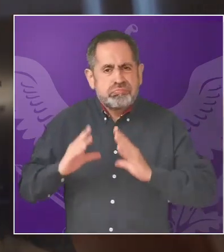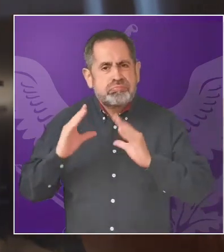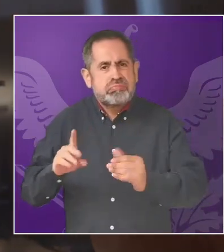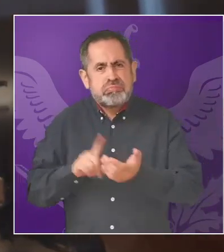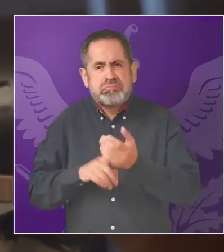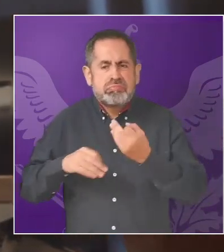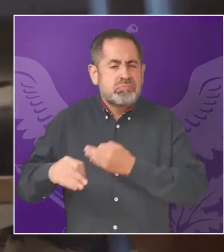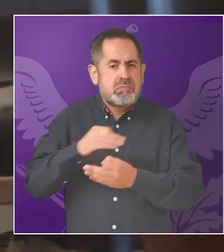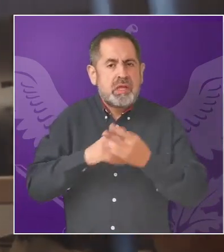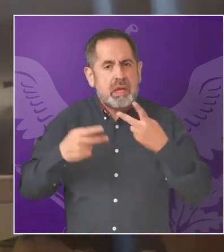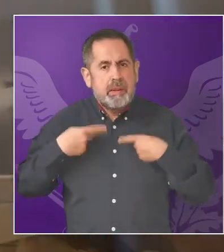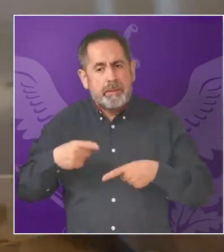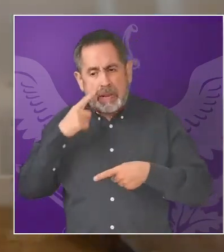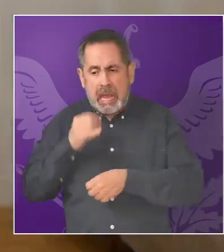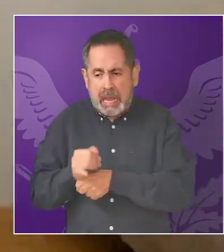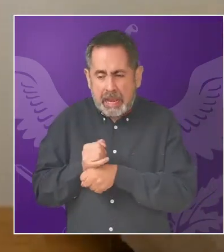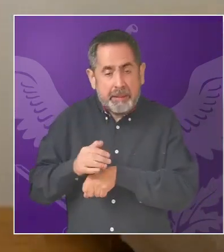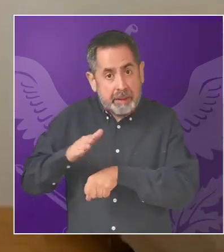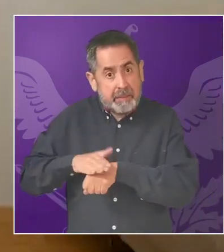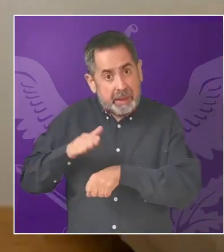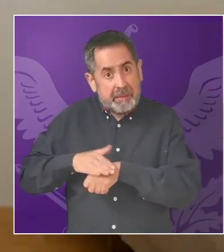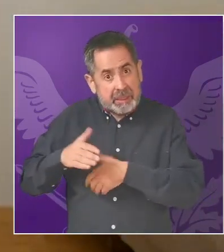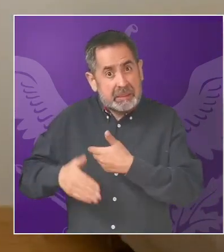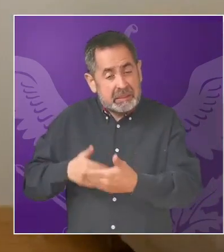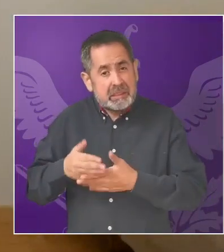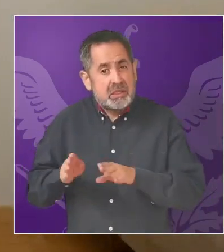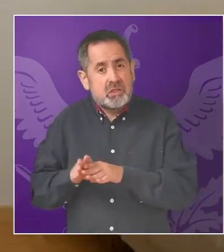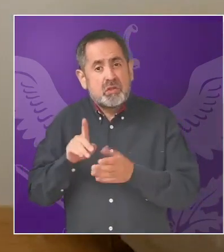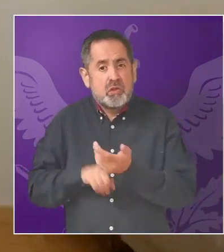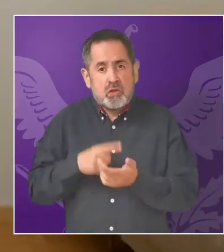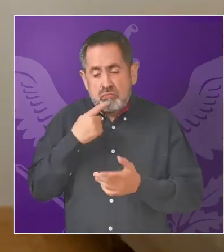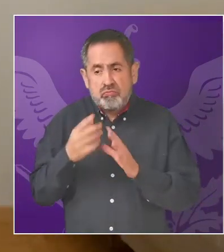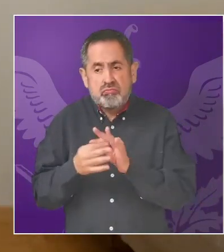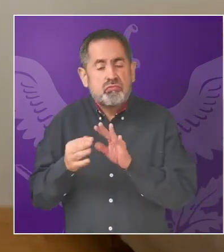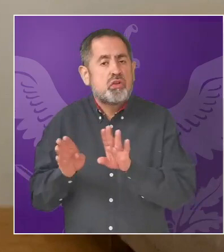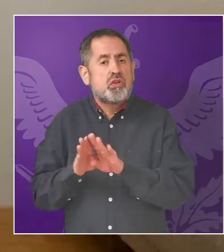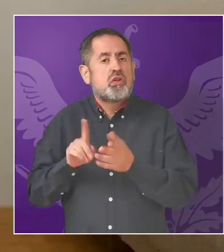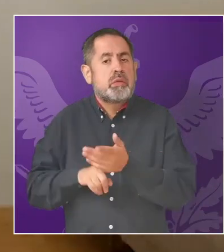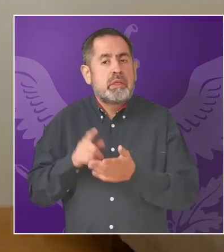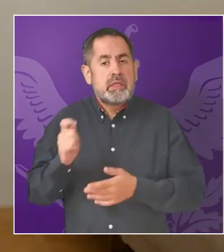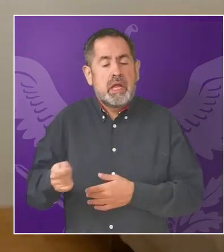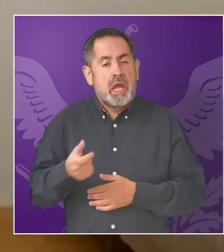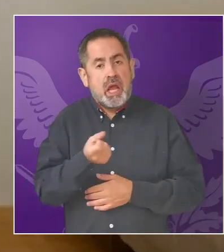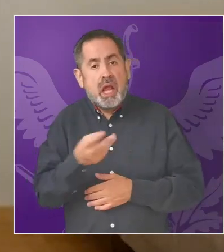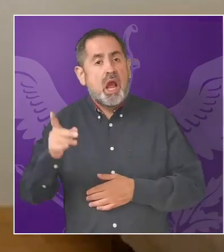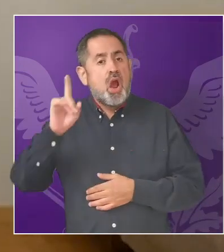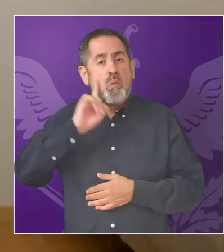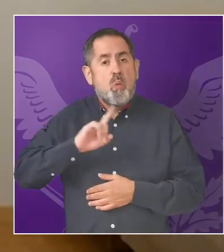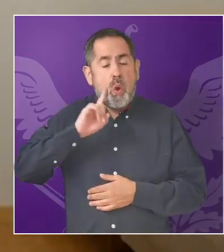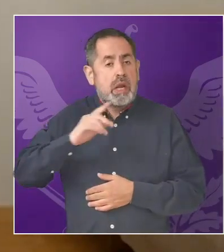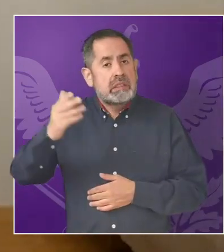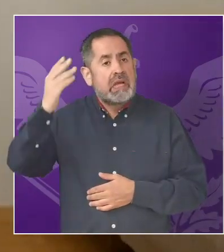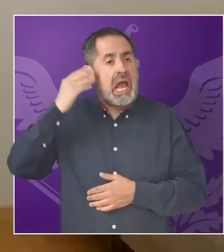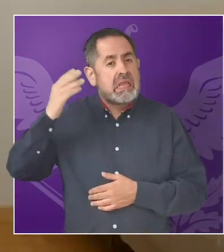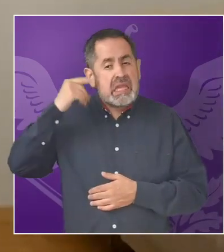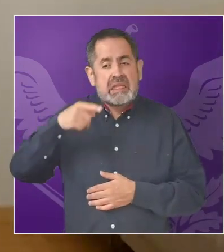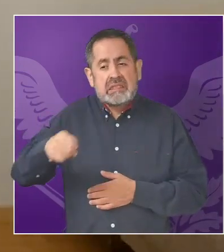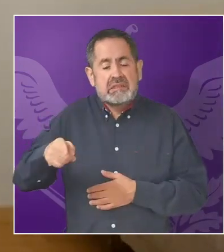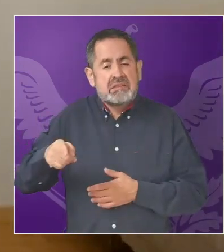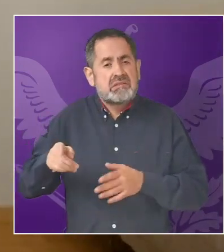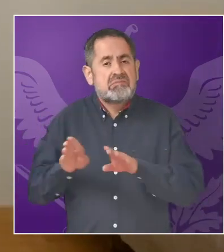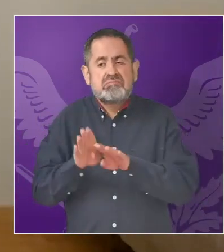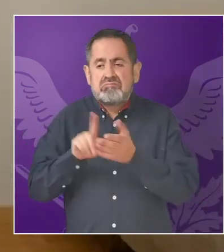la capacitación debida sobre las líneas de investigación, pero que además cuando estas mujeres ya